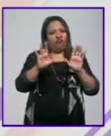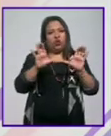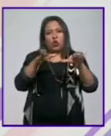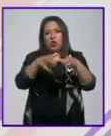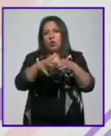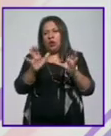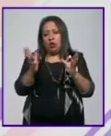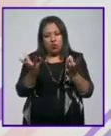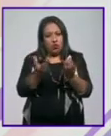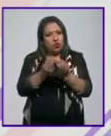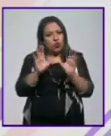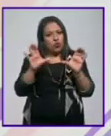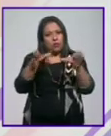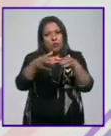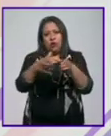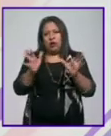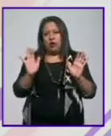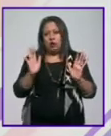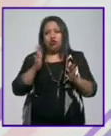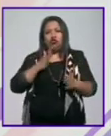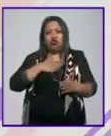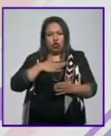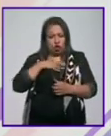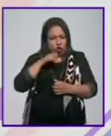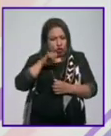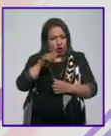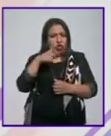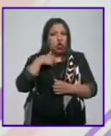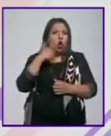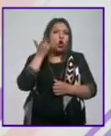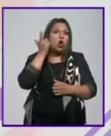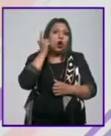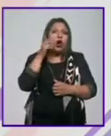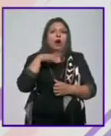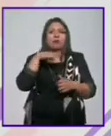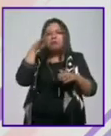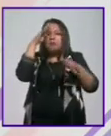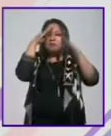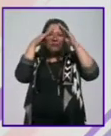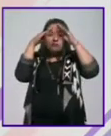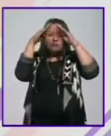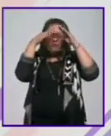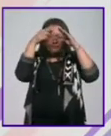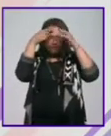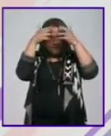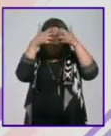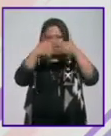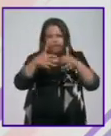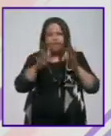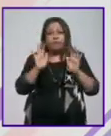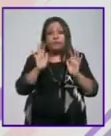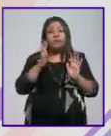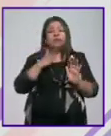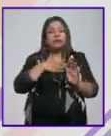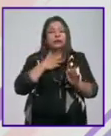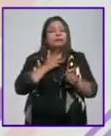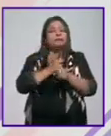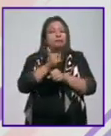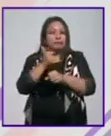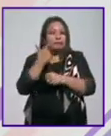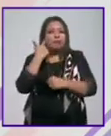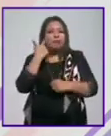comunidad, con la comunidad. Yo sí lo que espero es que haya una reflexión. Y me he